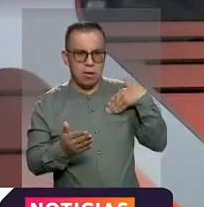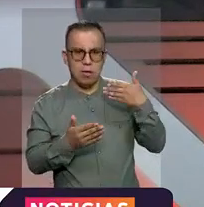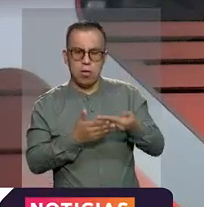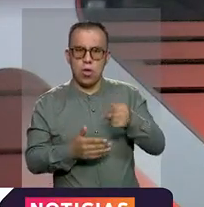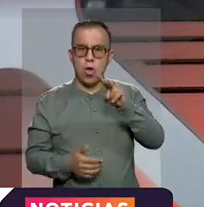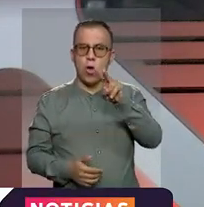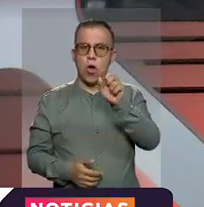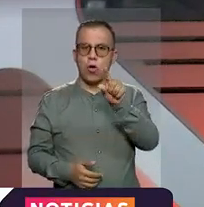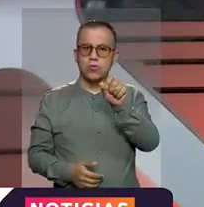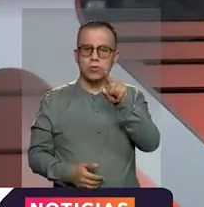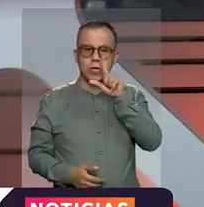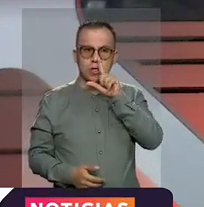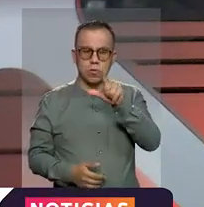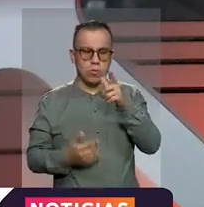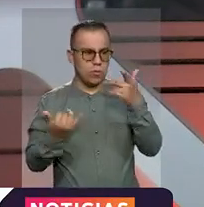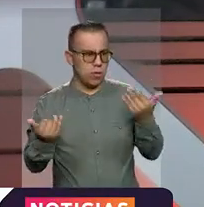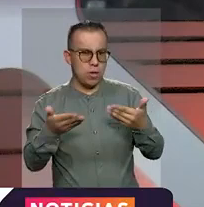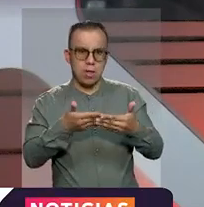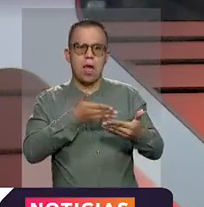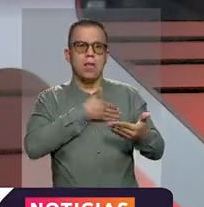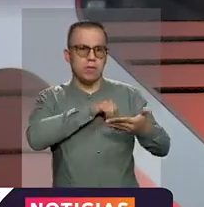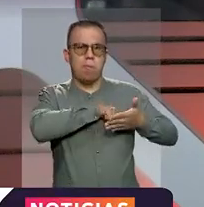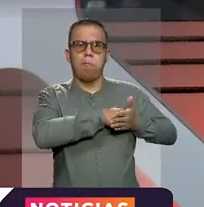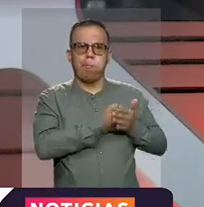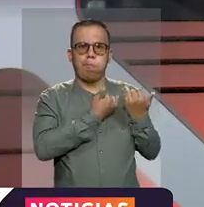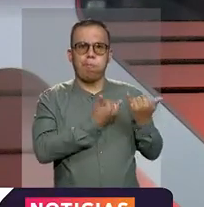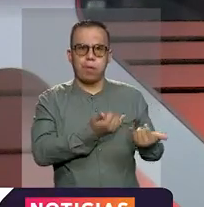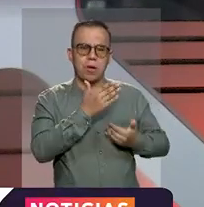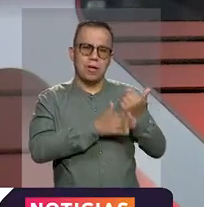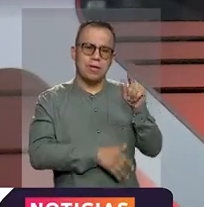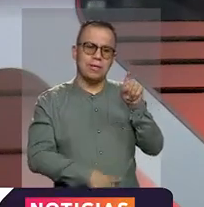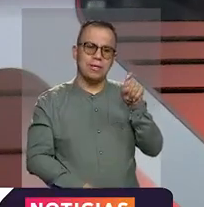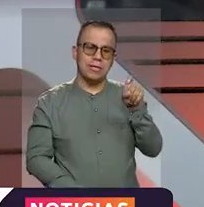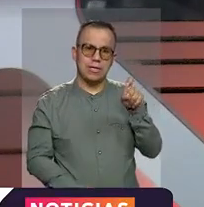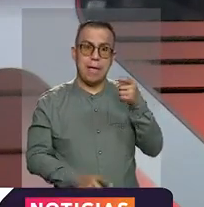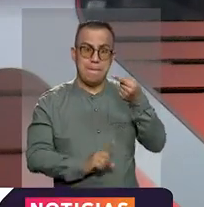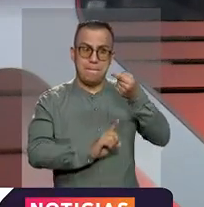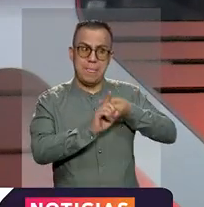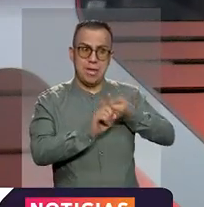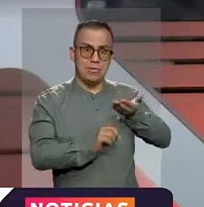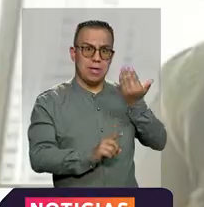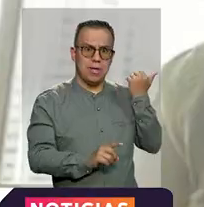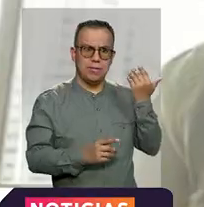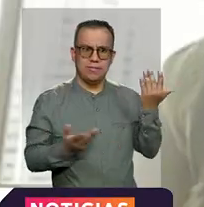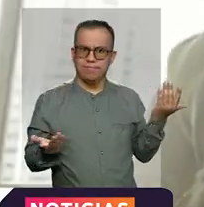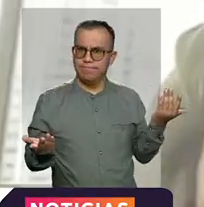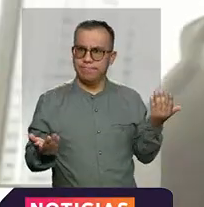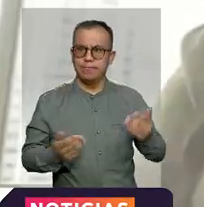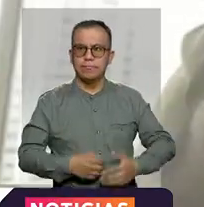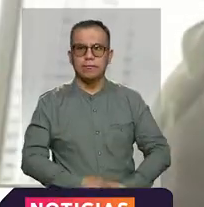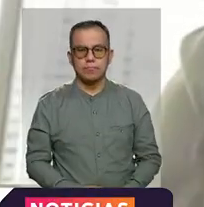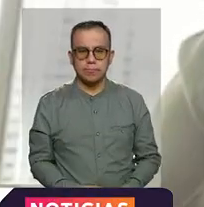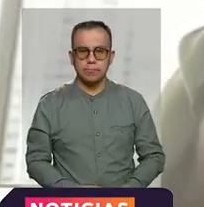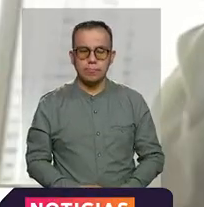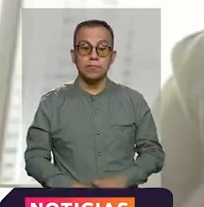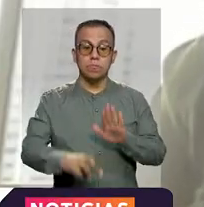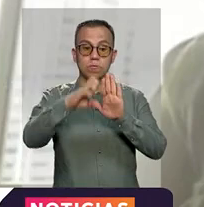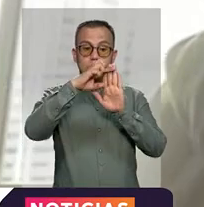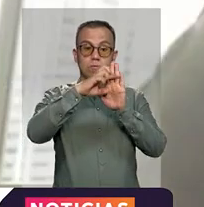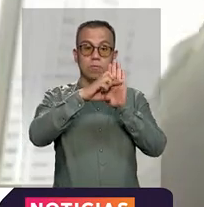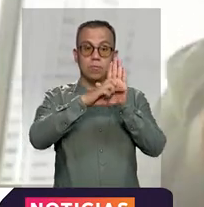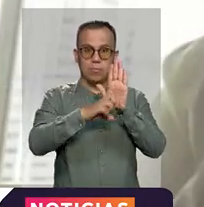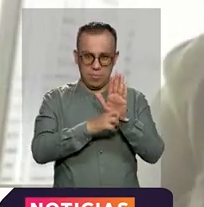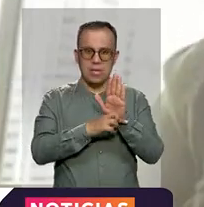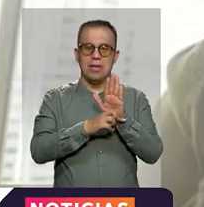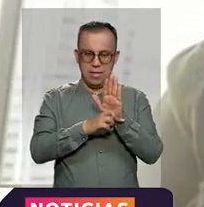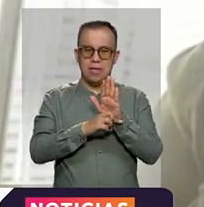de julio y cuyo cuerpo estaba en medicina legal desde el 6 del pasado mes. El protocolo de Minnesota